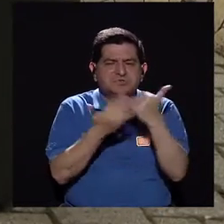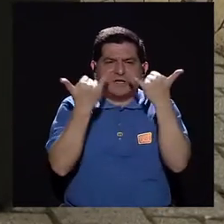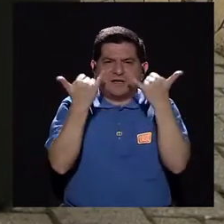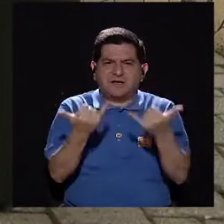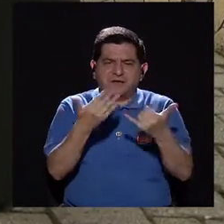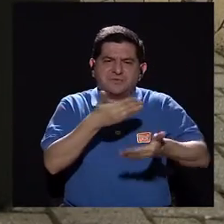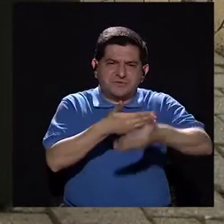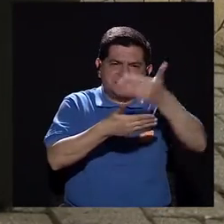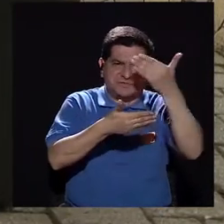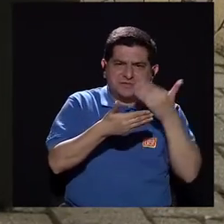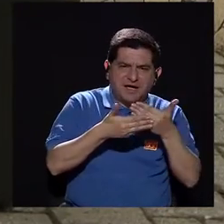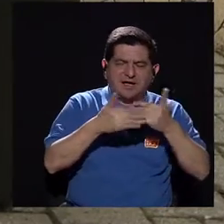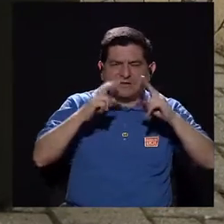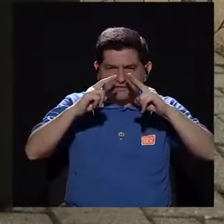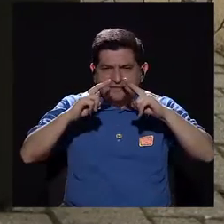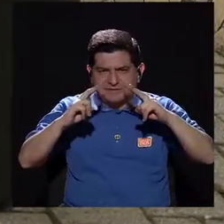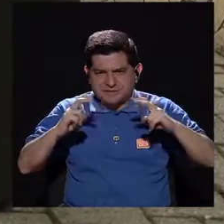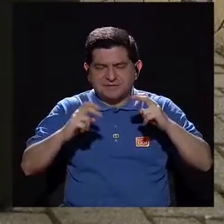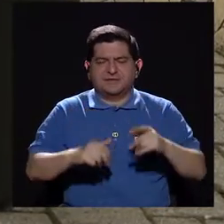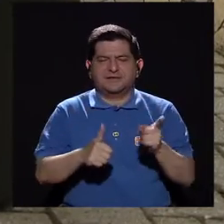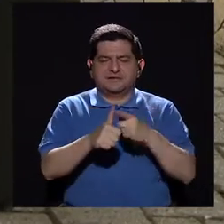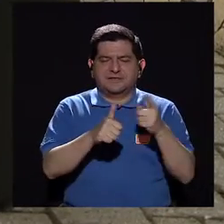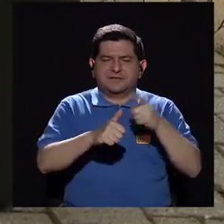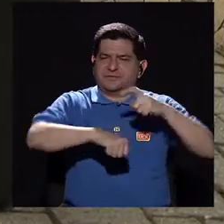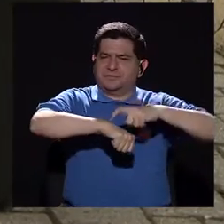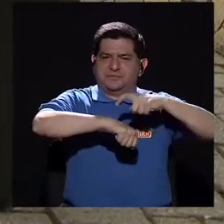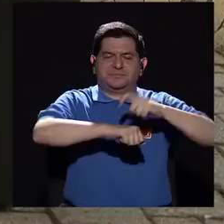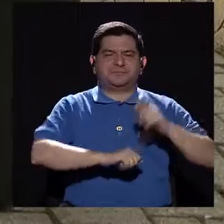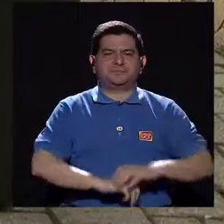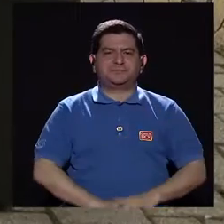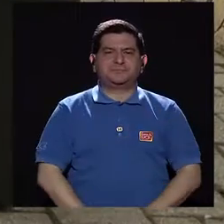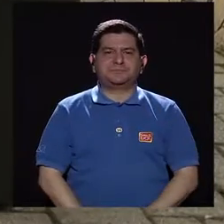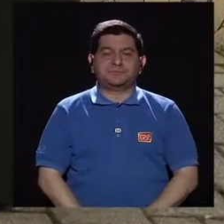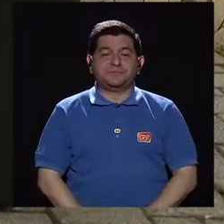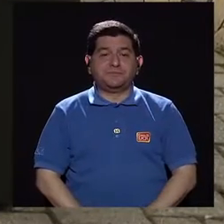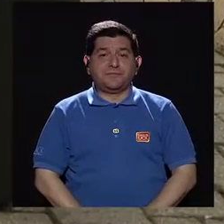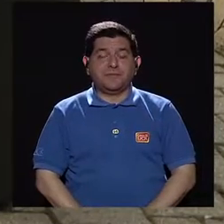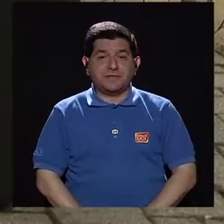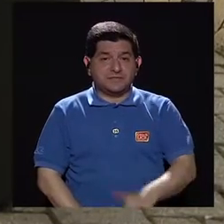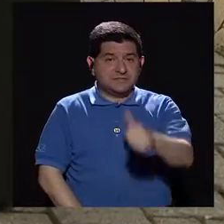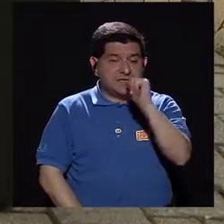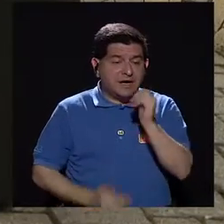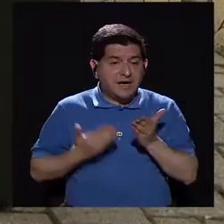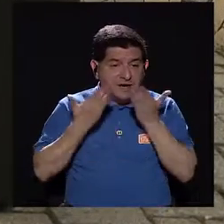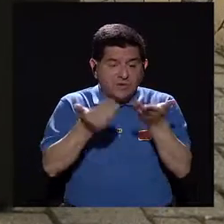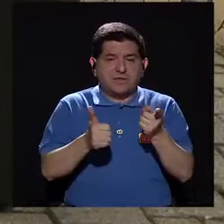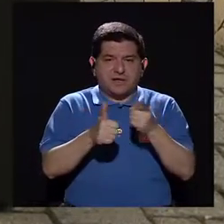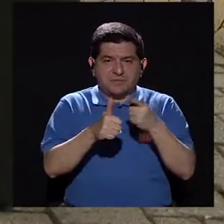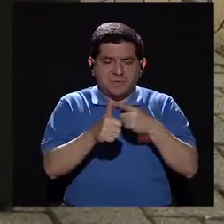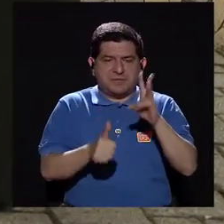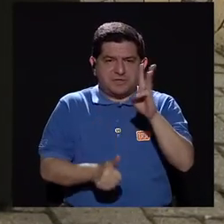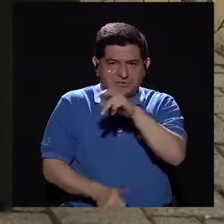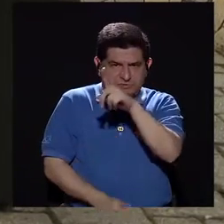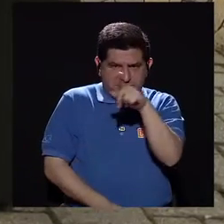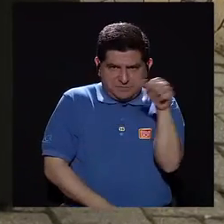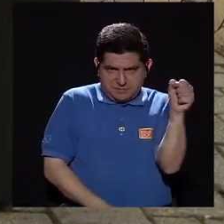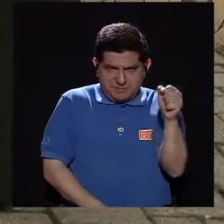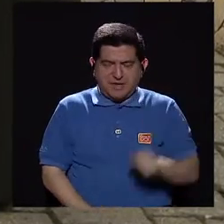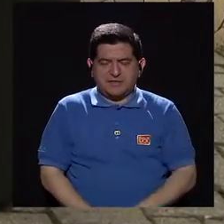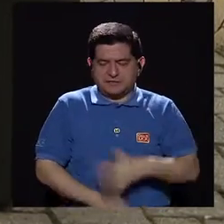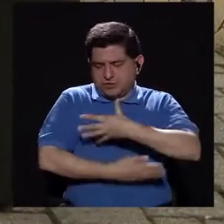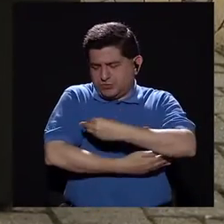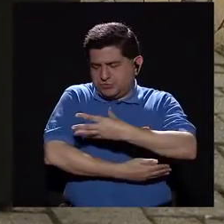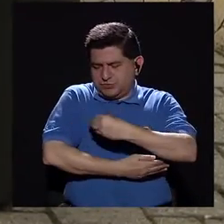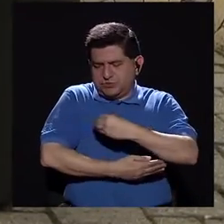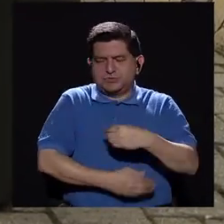que la primera, pues, algo retomamos en el, o dijimos en el primer bloque, y es que si se puede dar agua durante los primeros